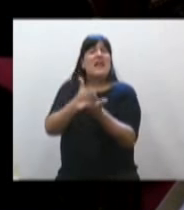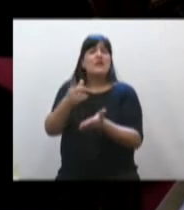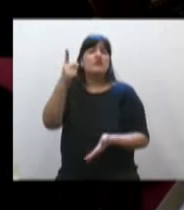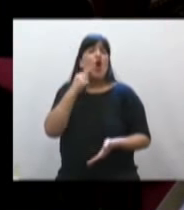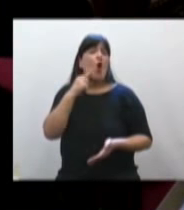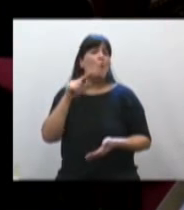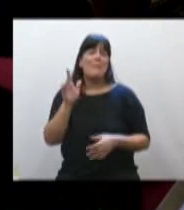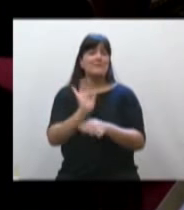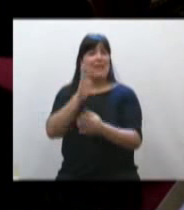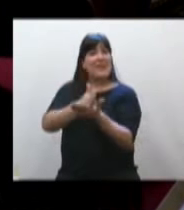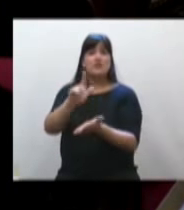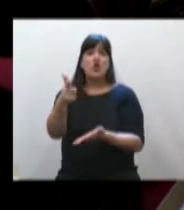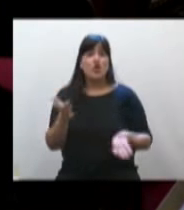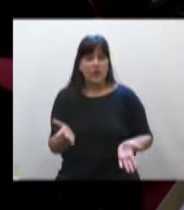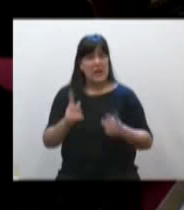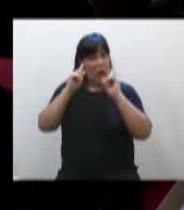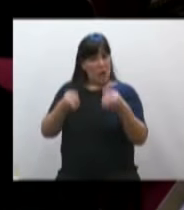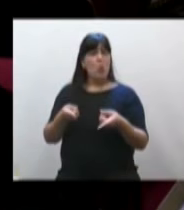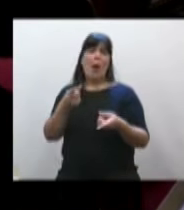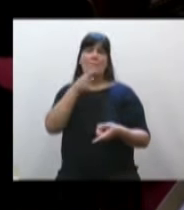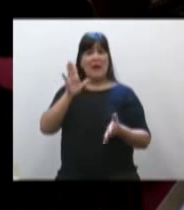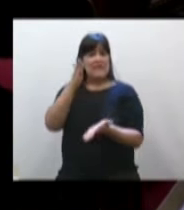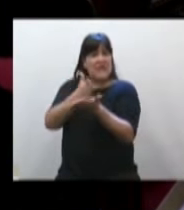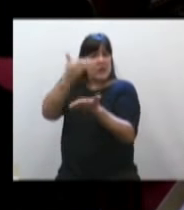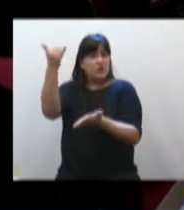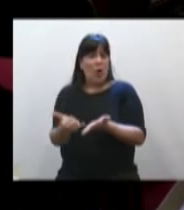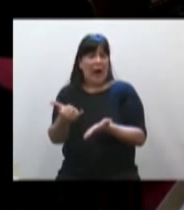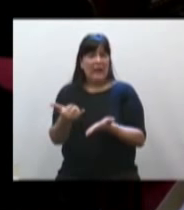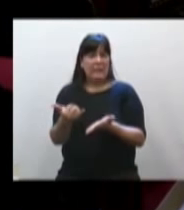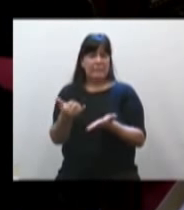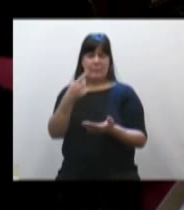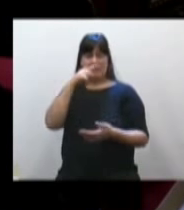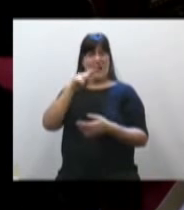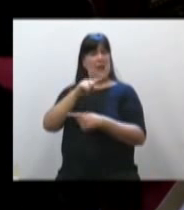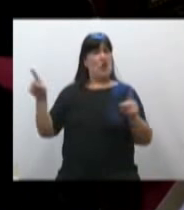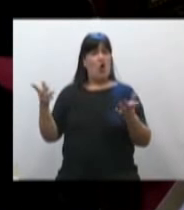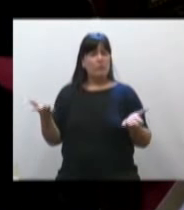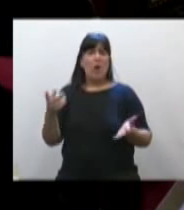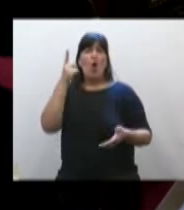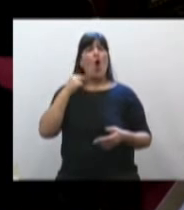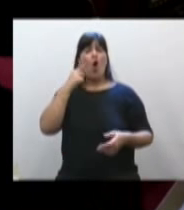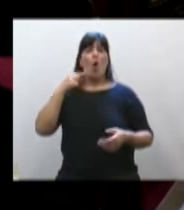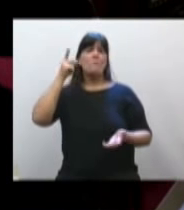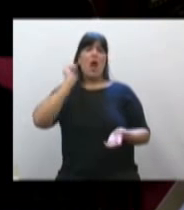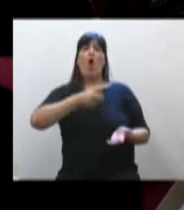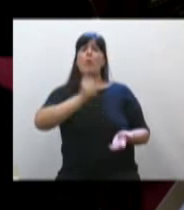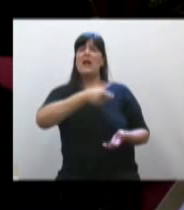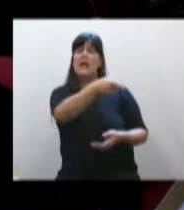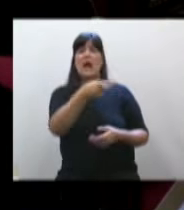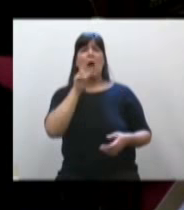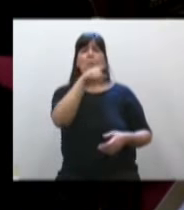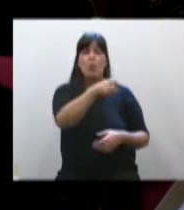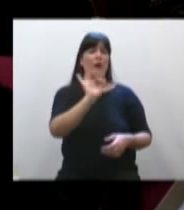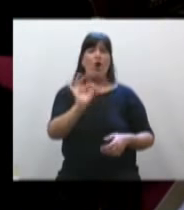histórico. Sí, la verdad que un día histórico el que se está viviendo aquí en el Senado de la Nación. Hay mucha expectativa con respecto a lo que puede